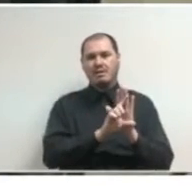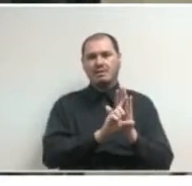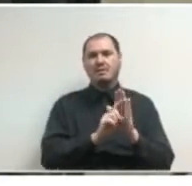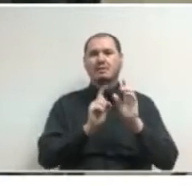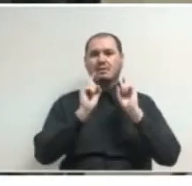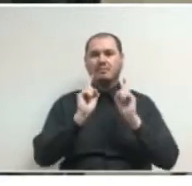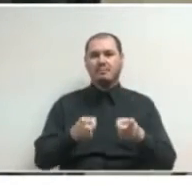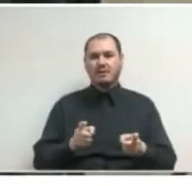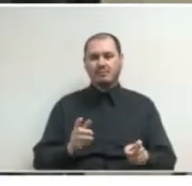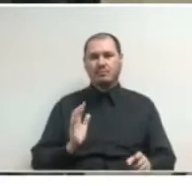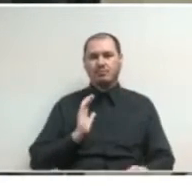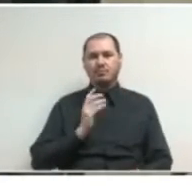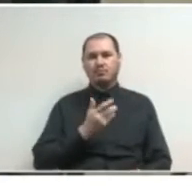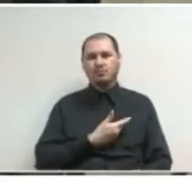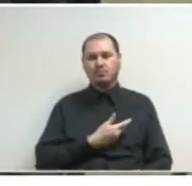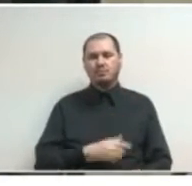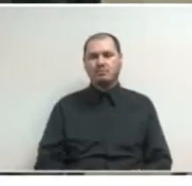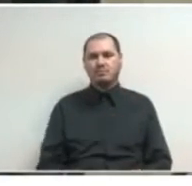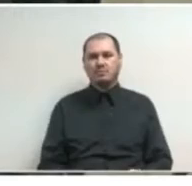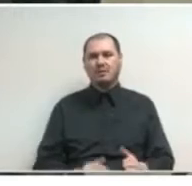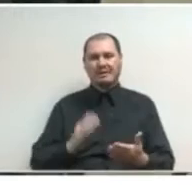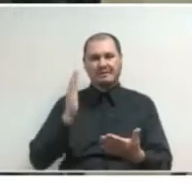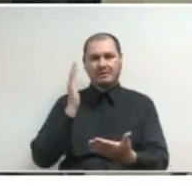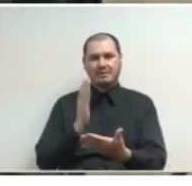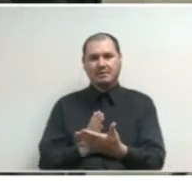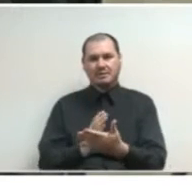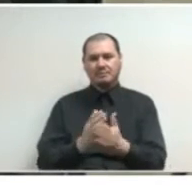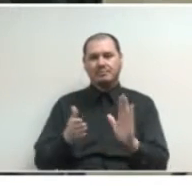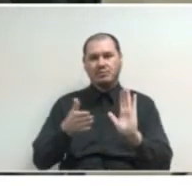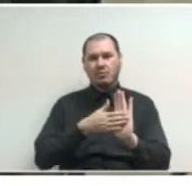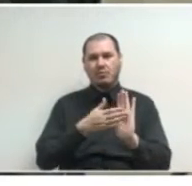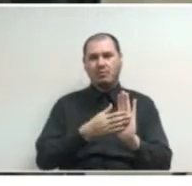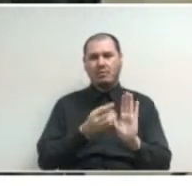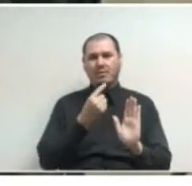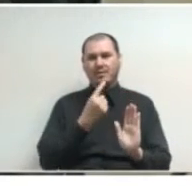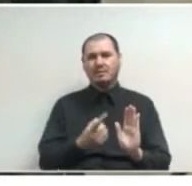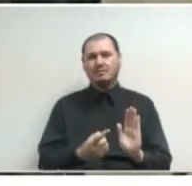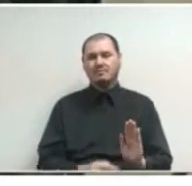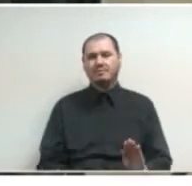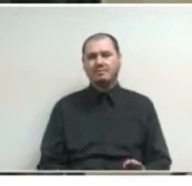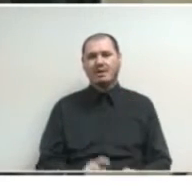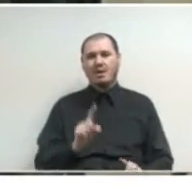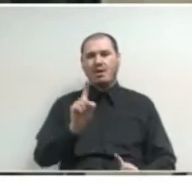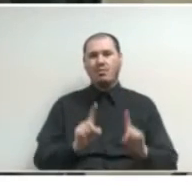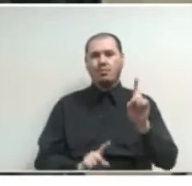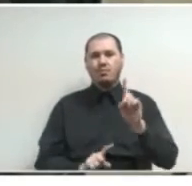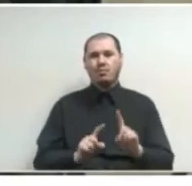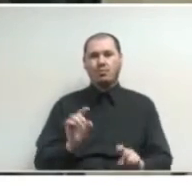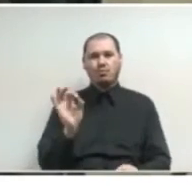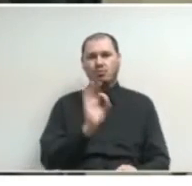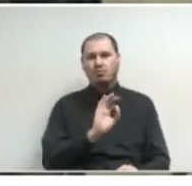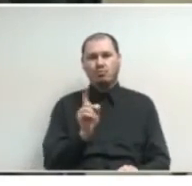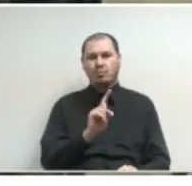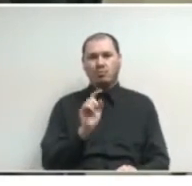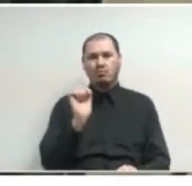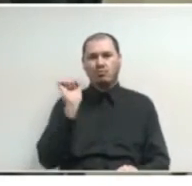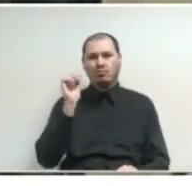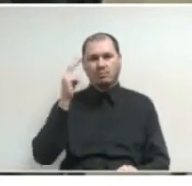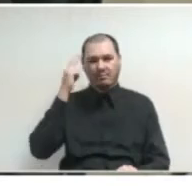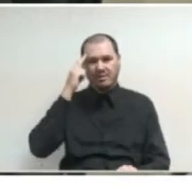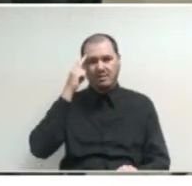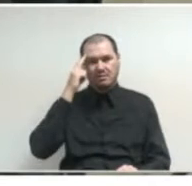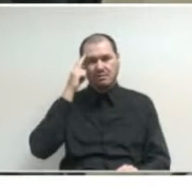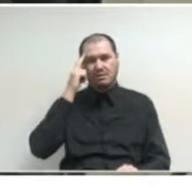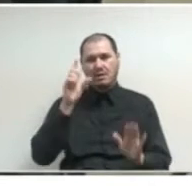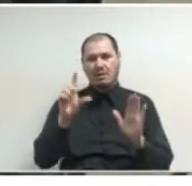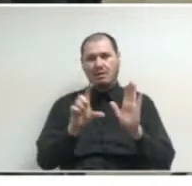hay otra, a ver, ya en Botoveta, o paite, ten Diapó, en Dapeján, o iba, o ya